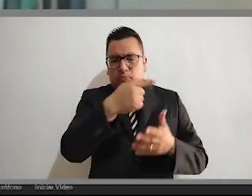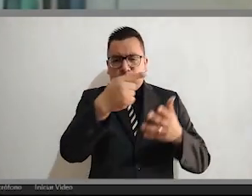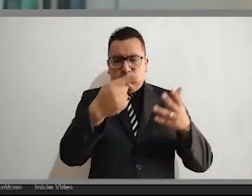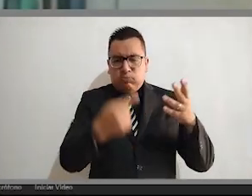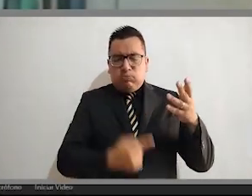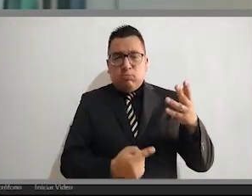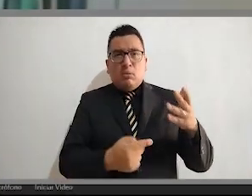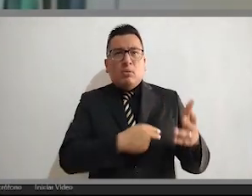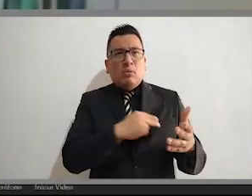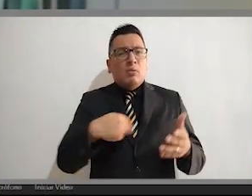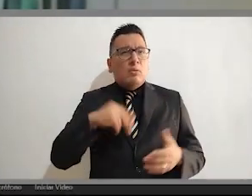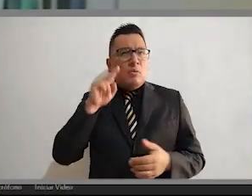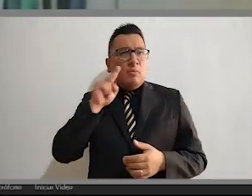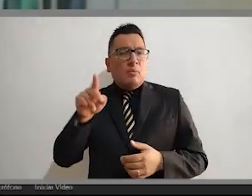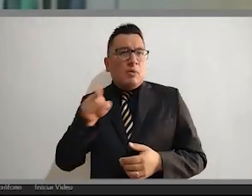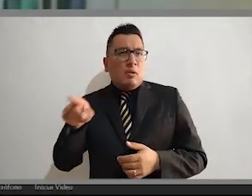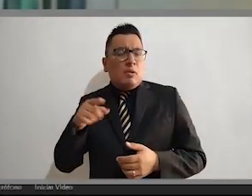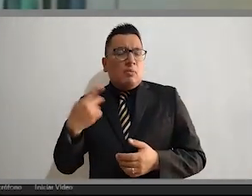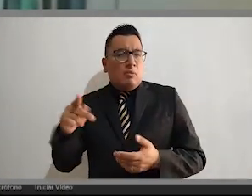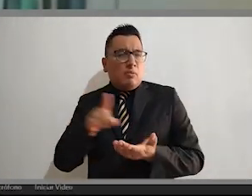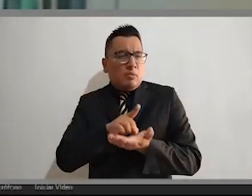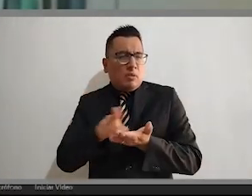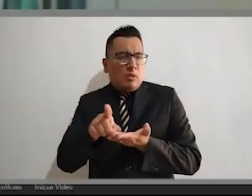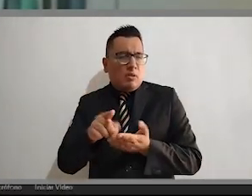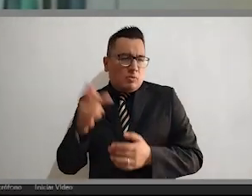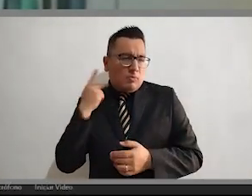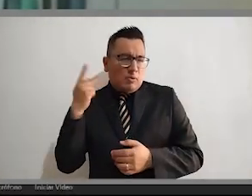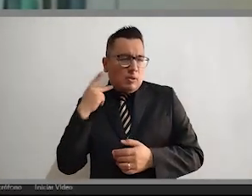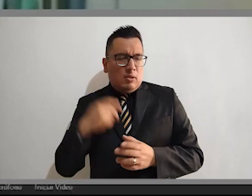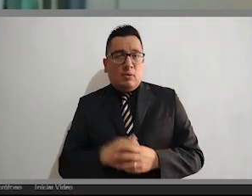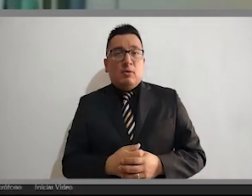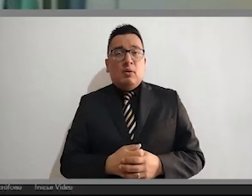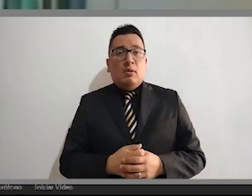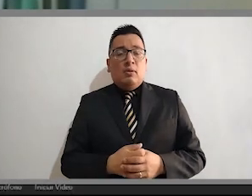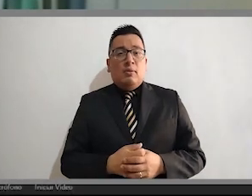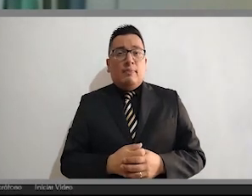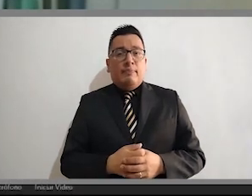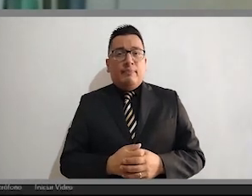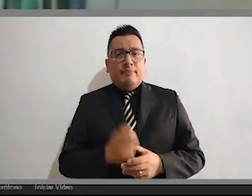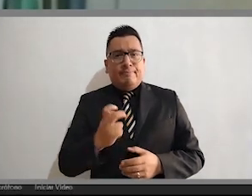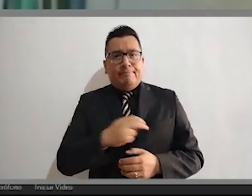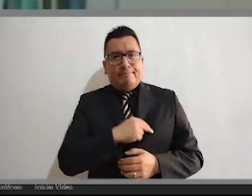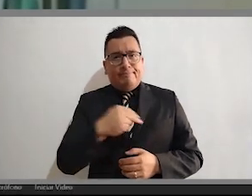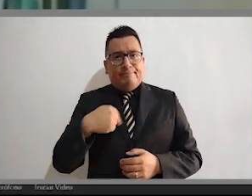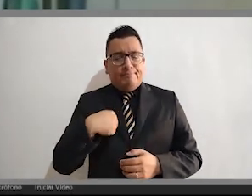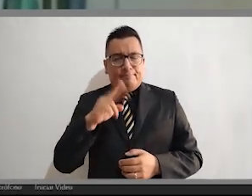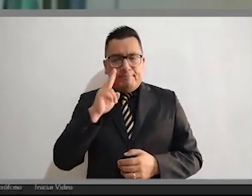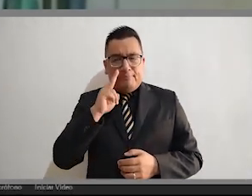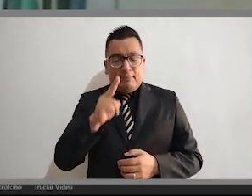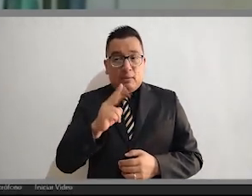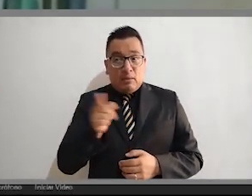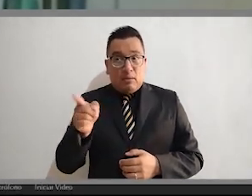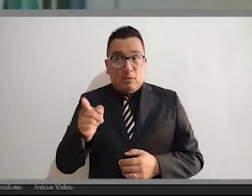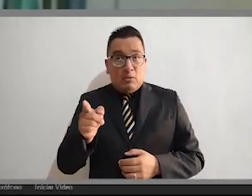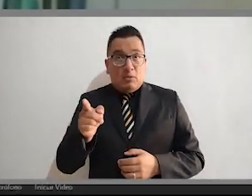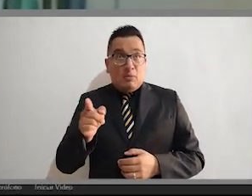se ejercen los derechos políticos y cómo podemos encontrar cada vez más este fenómeno de la